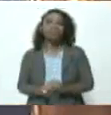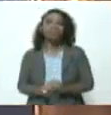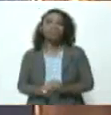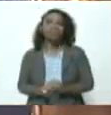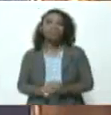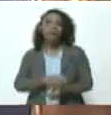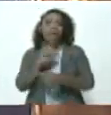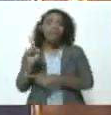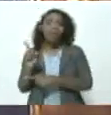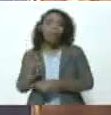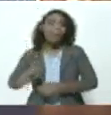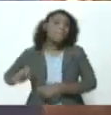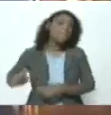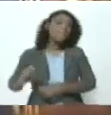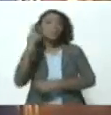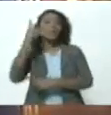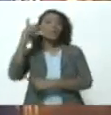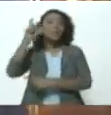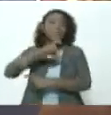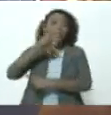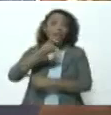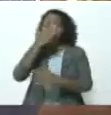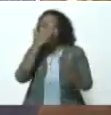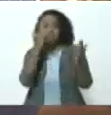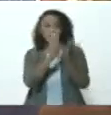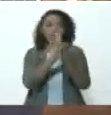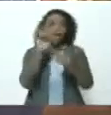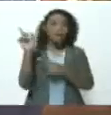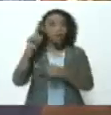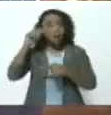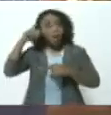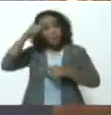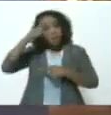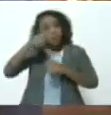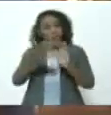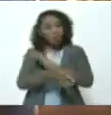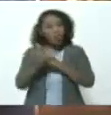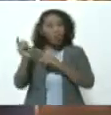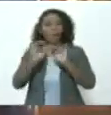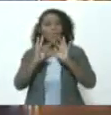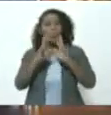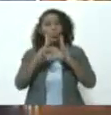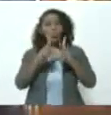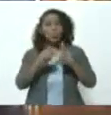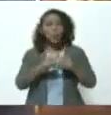Eso es lo primero que necesitas para enfrentarte a una serie como esta.